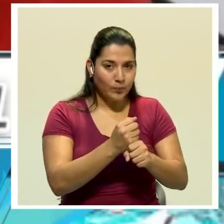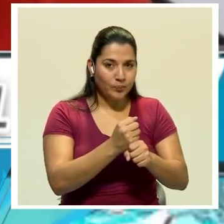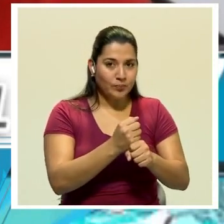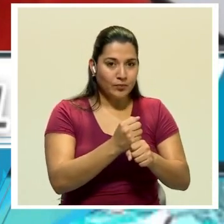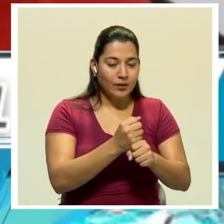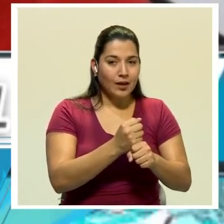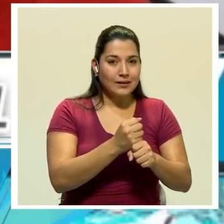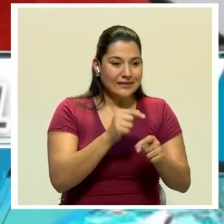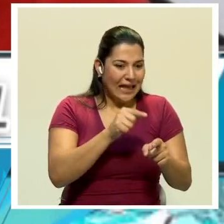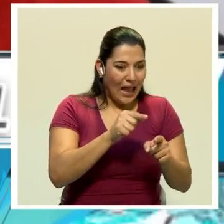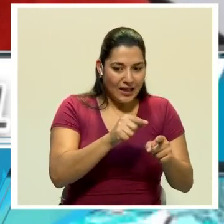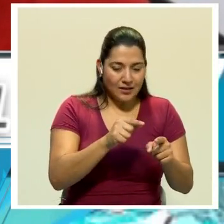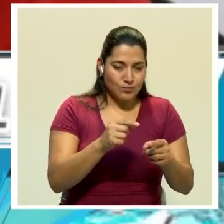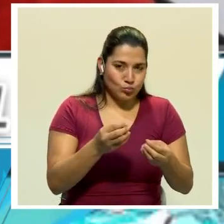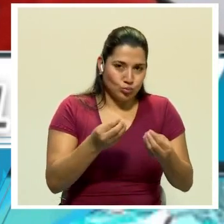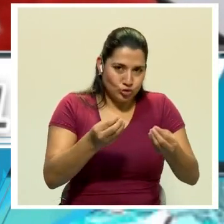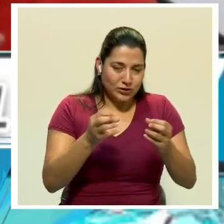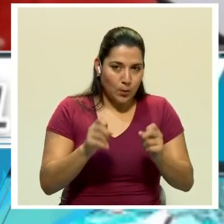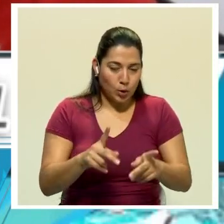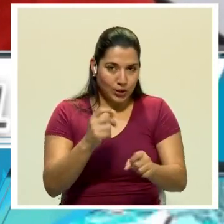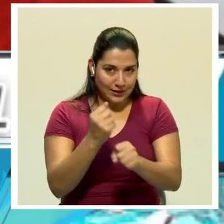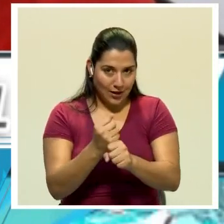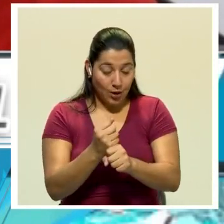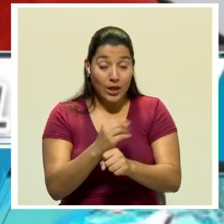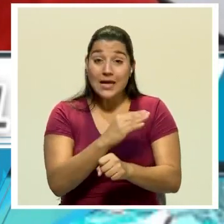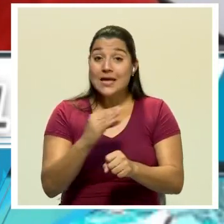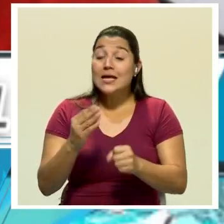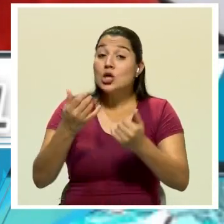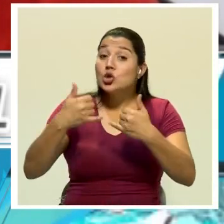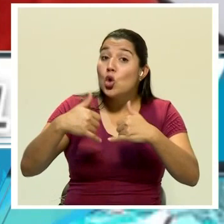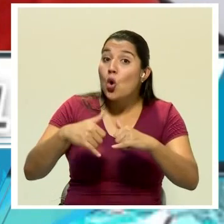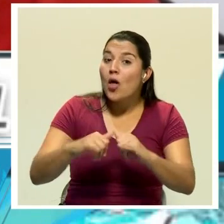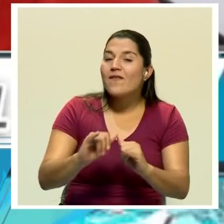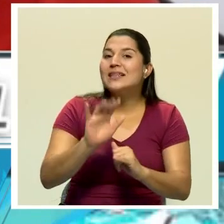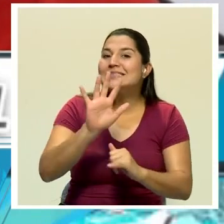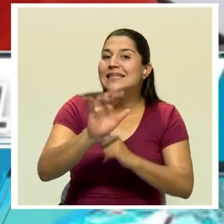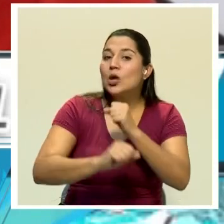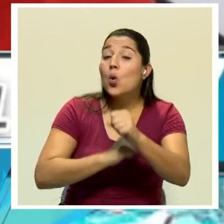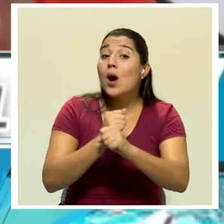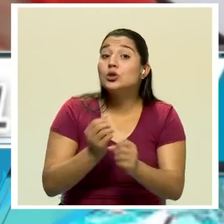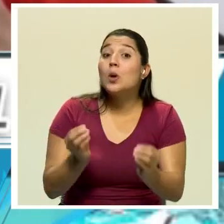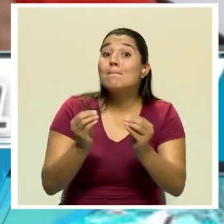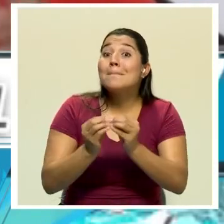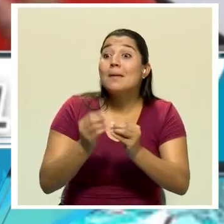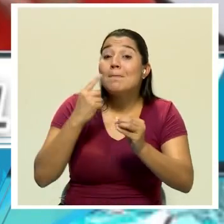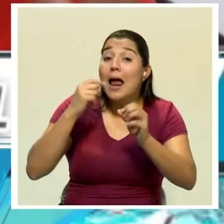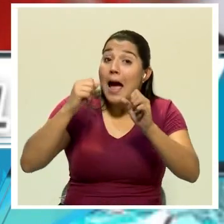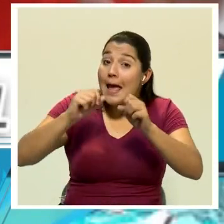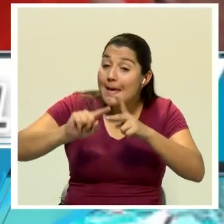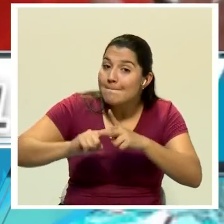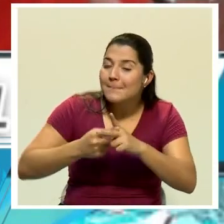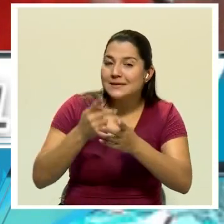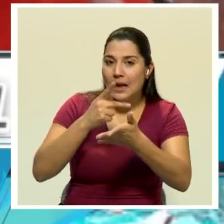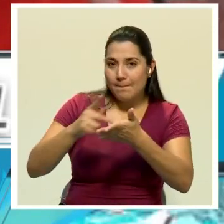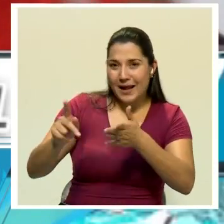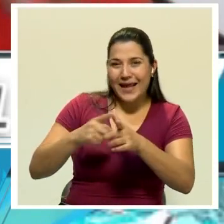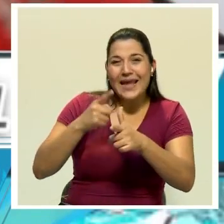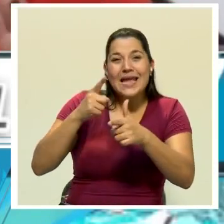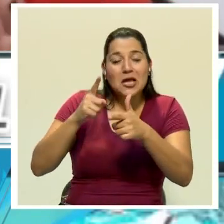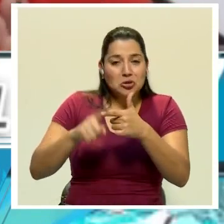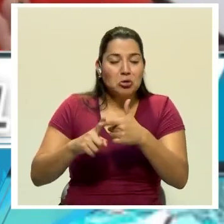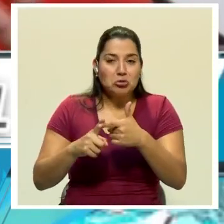encadenamientos que estos empleos tienen. Y todavía tiene 5 años para empezar a pagarlo. Entonces realmente le da un